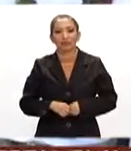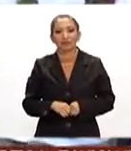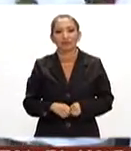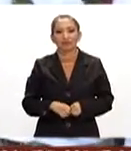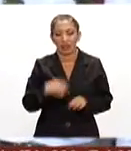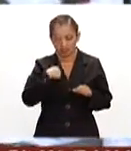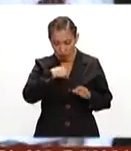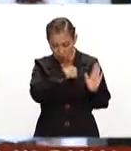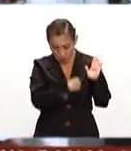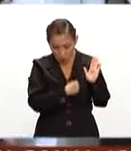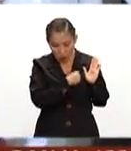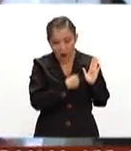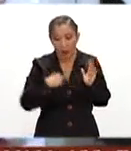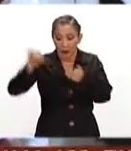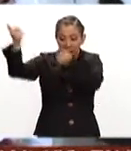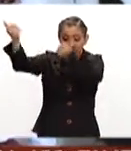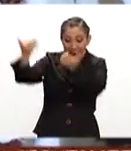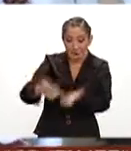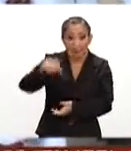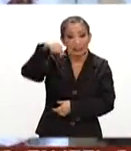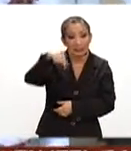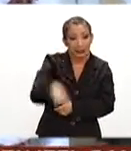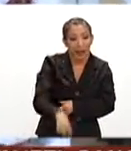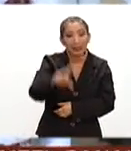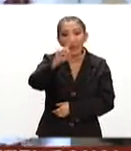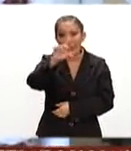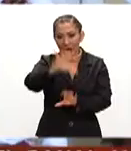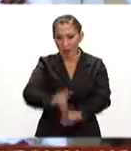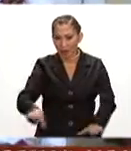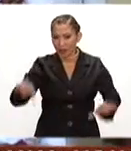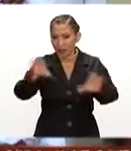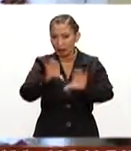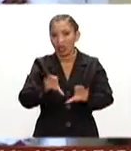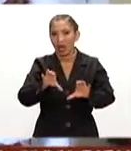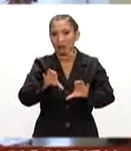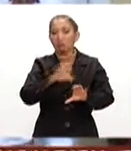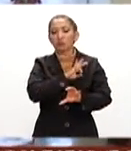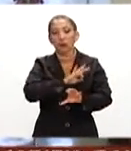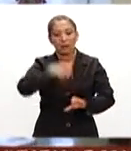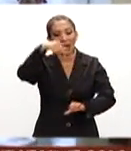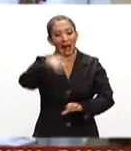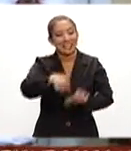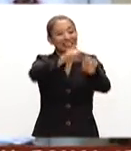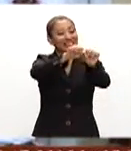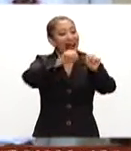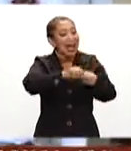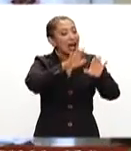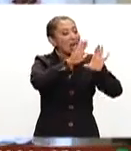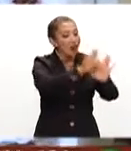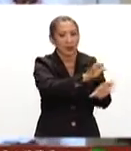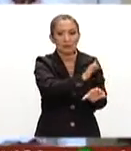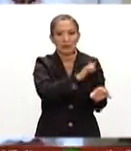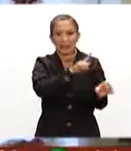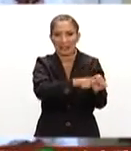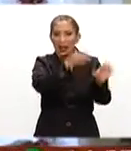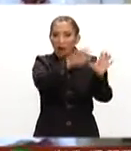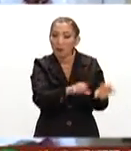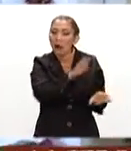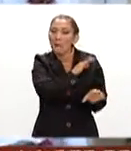Me comprometo a que traigamos 30 computadoras, que podamos tener en un salón de cómputo,